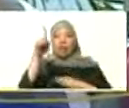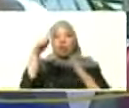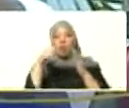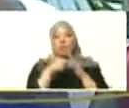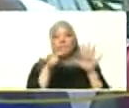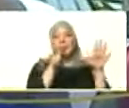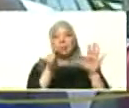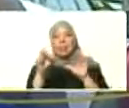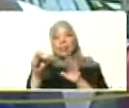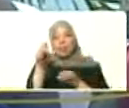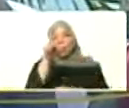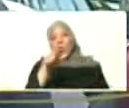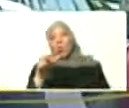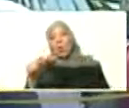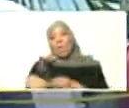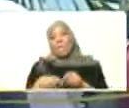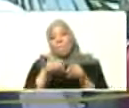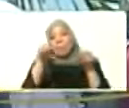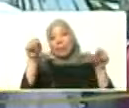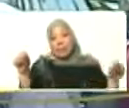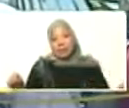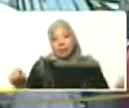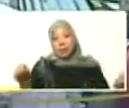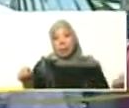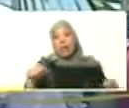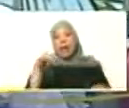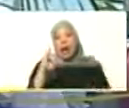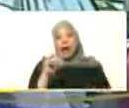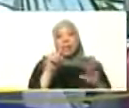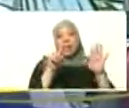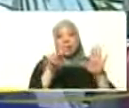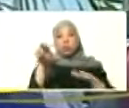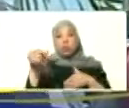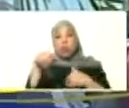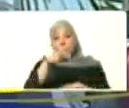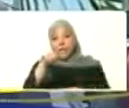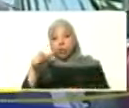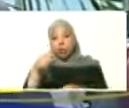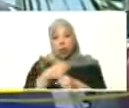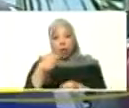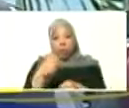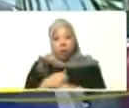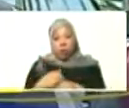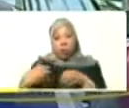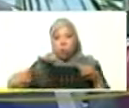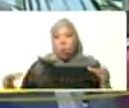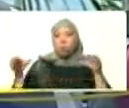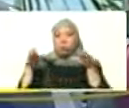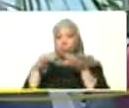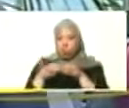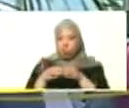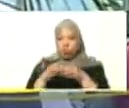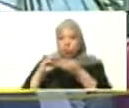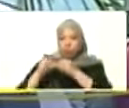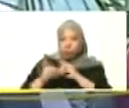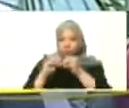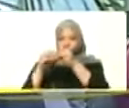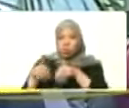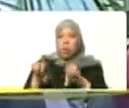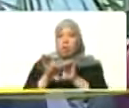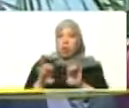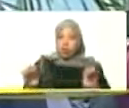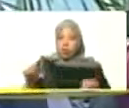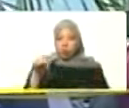están 160 personas de la comunidad que conforman estas bricomiles operativas de